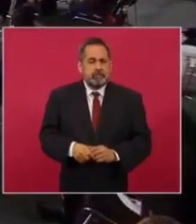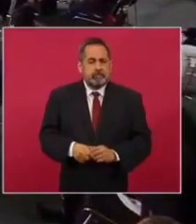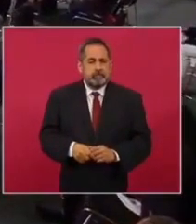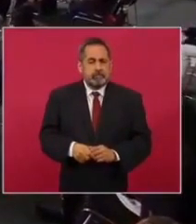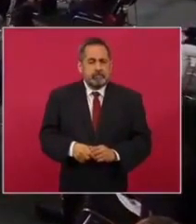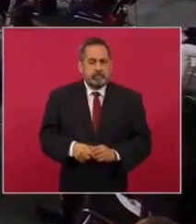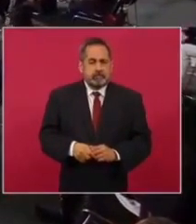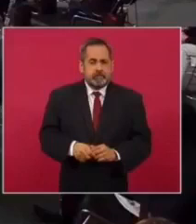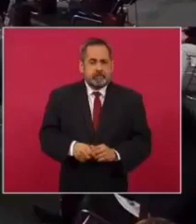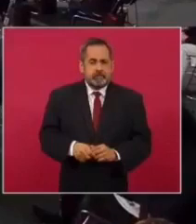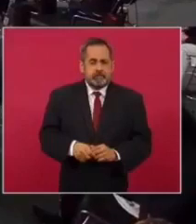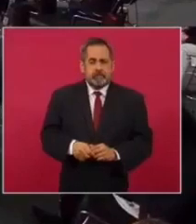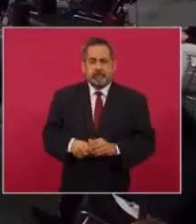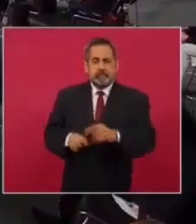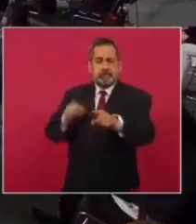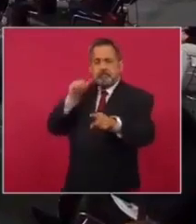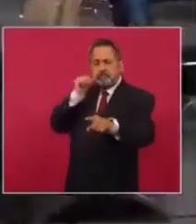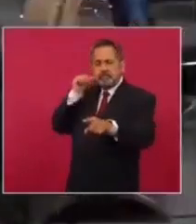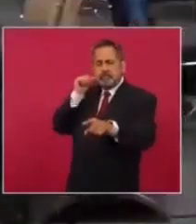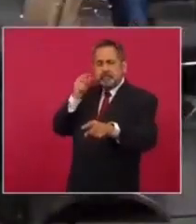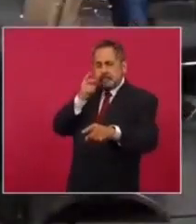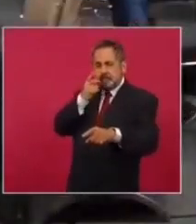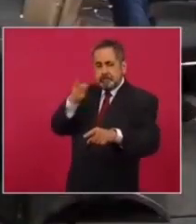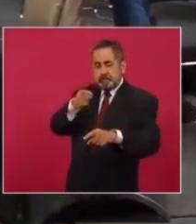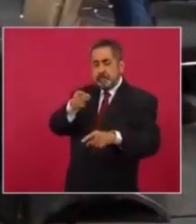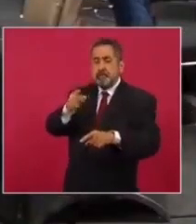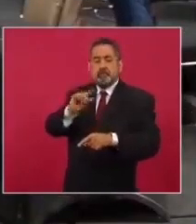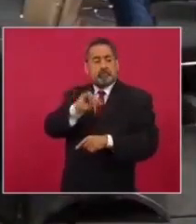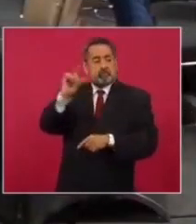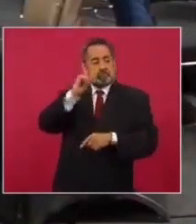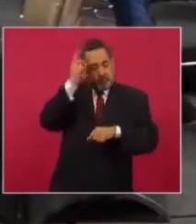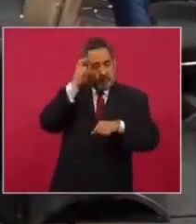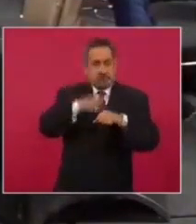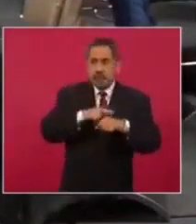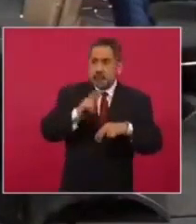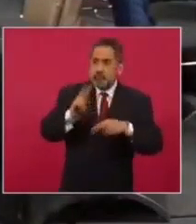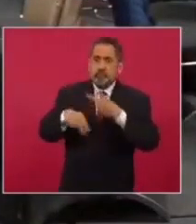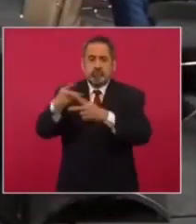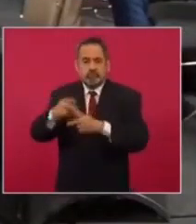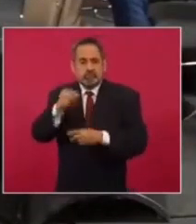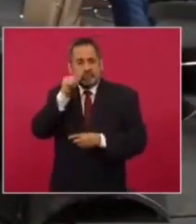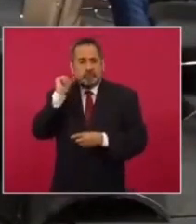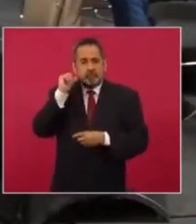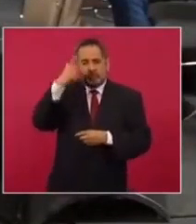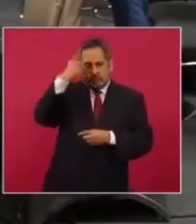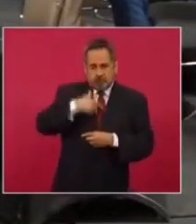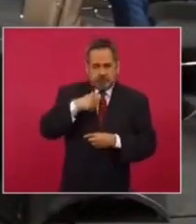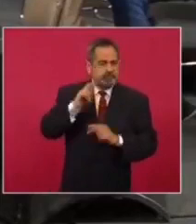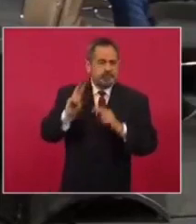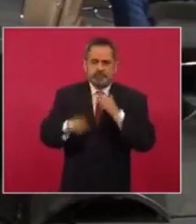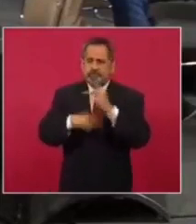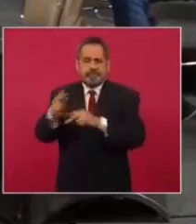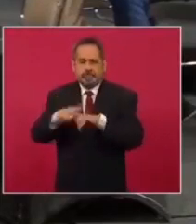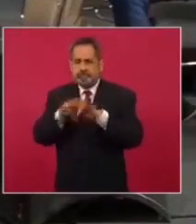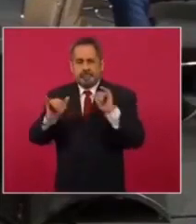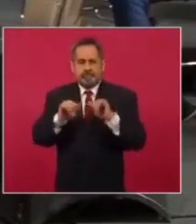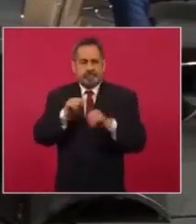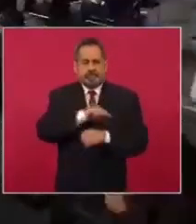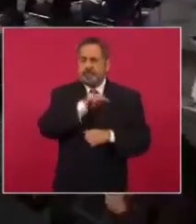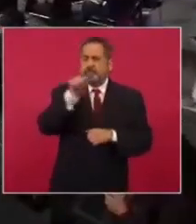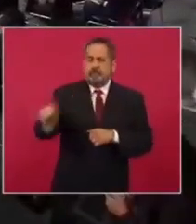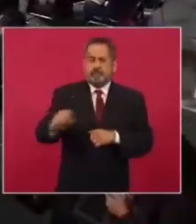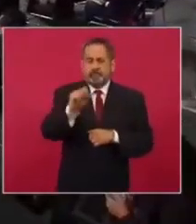ayer se informó originalmente que iba a ir un funcionario un director y por la noche informaron que no iba a haber ningún funcionario de la